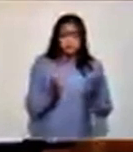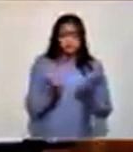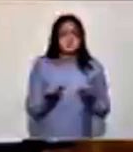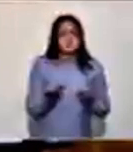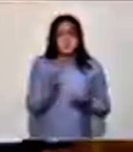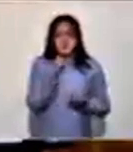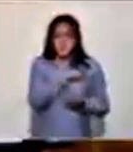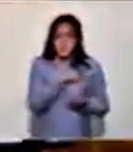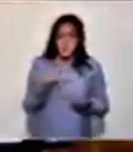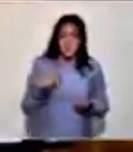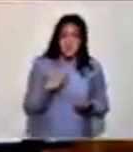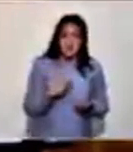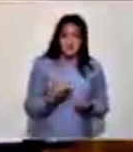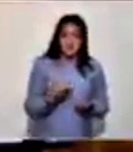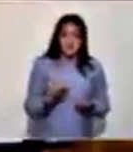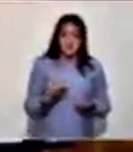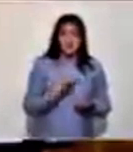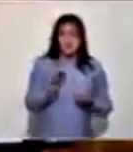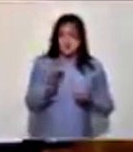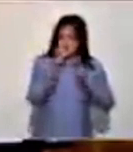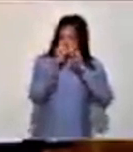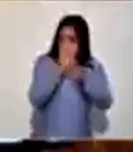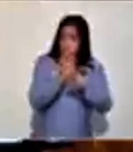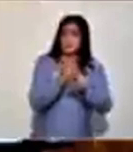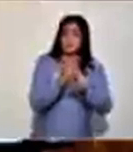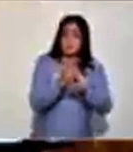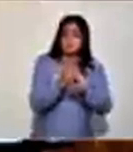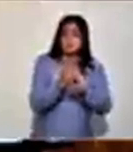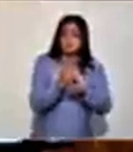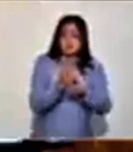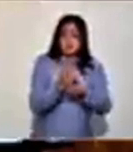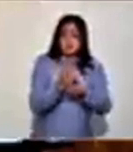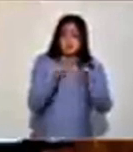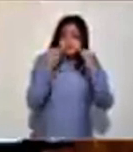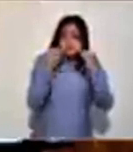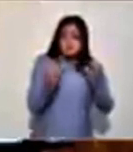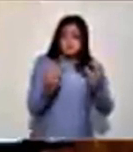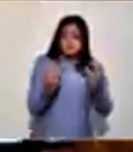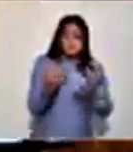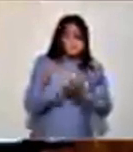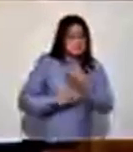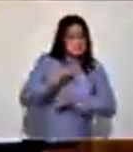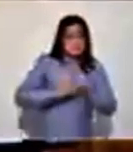Debe de actuar con mucho respeto frente a todos.